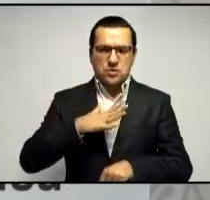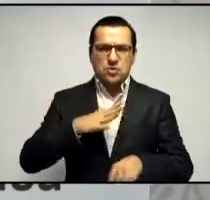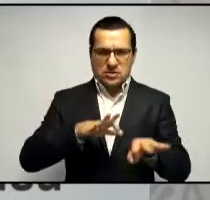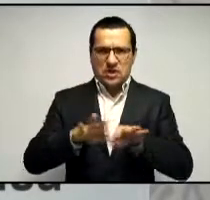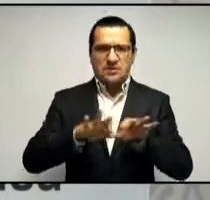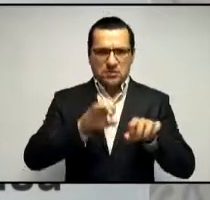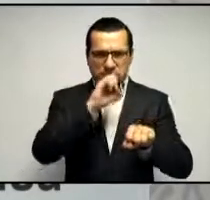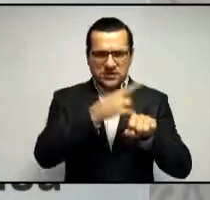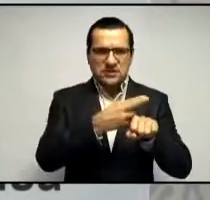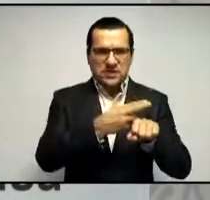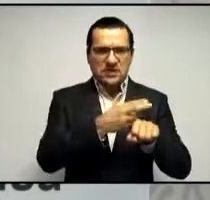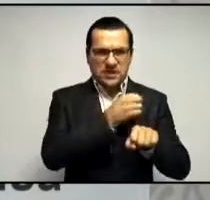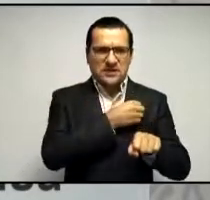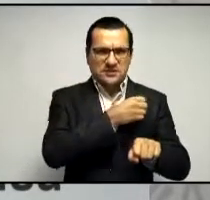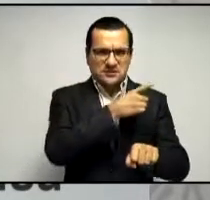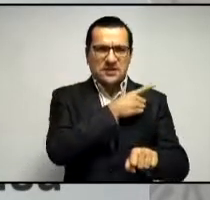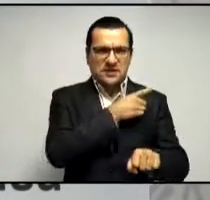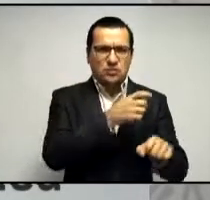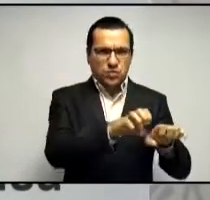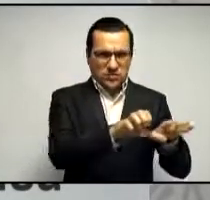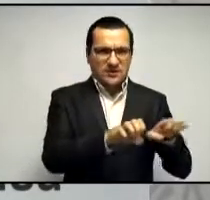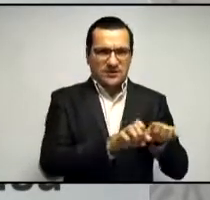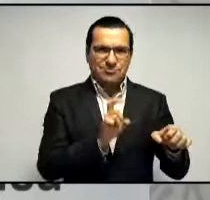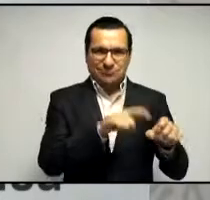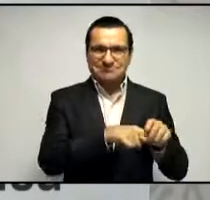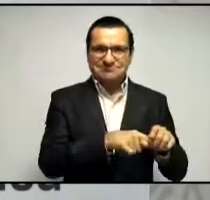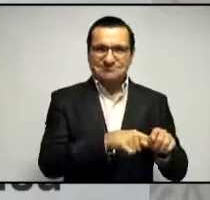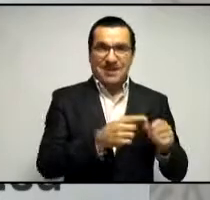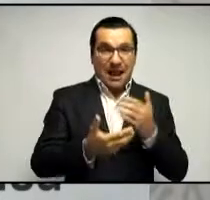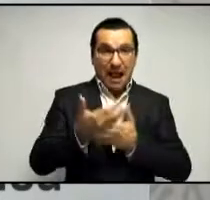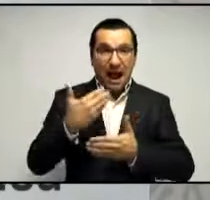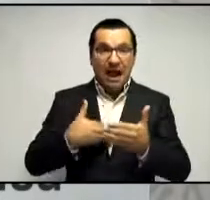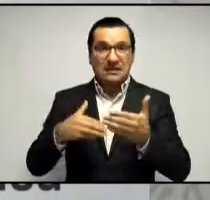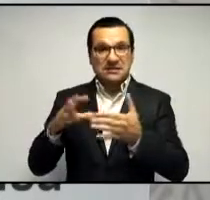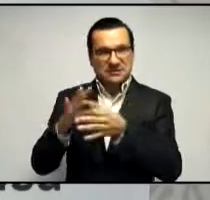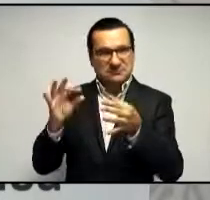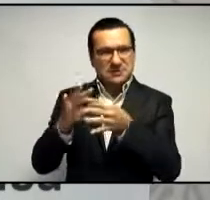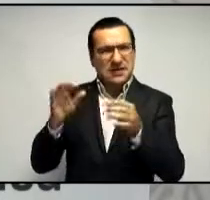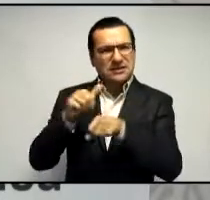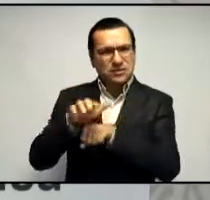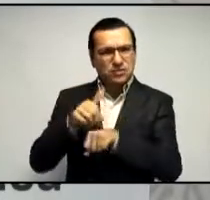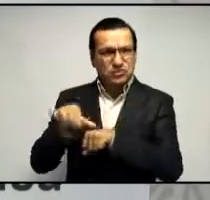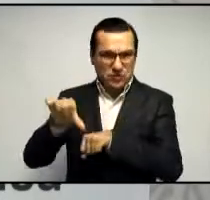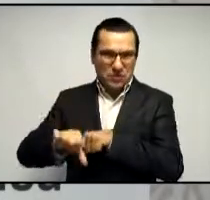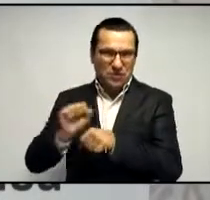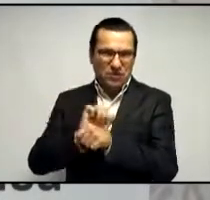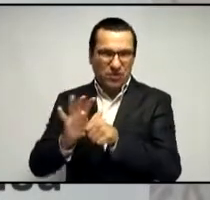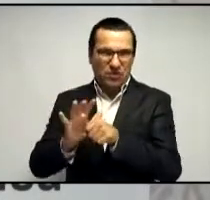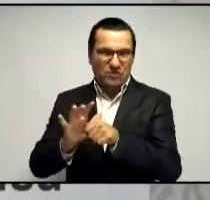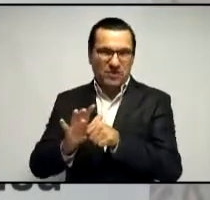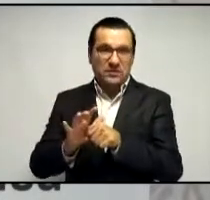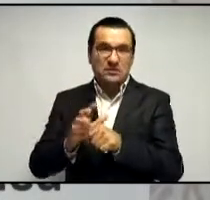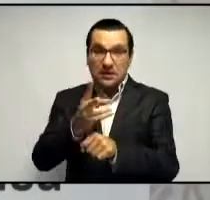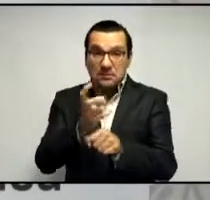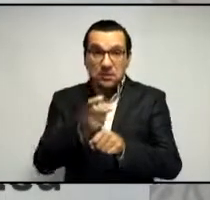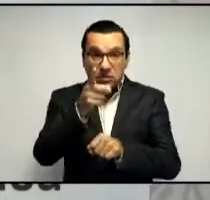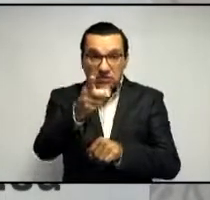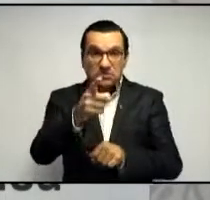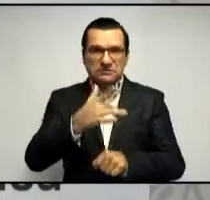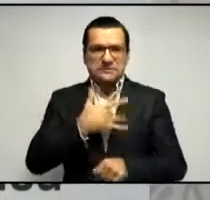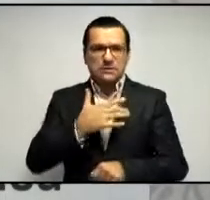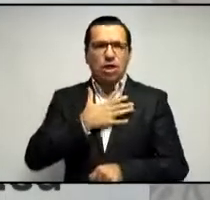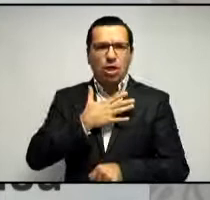área de salud y antes de compartir te los datos de kobe 19 te invito a que si presentas tos